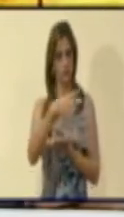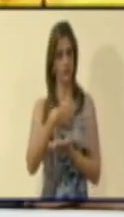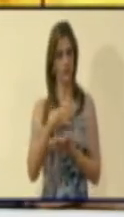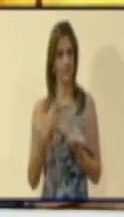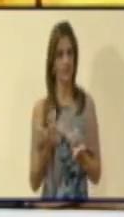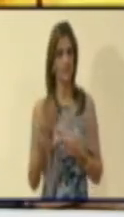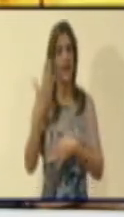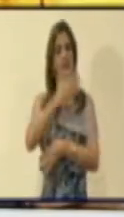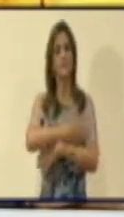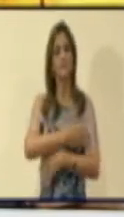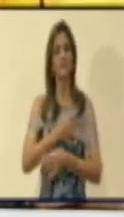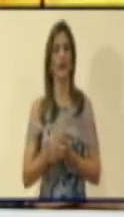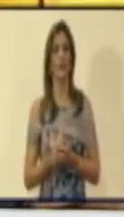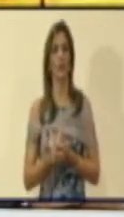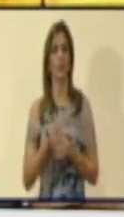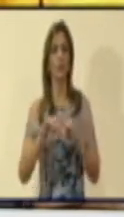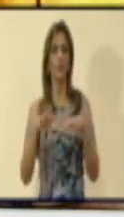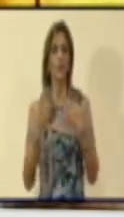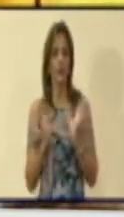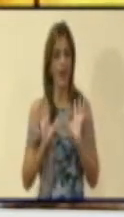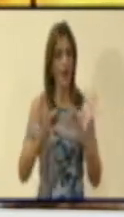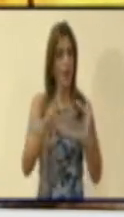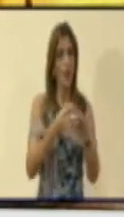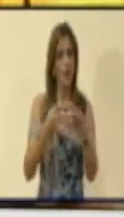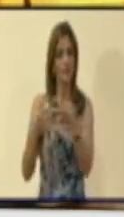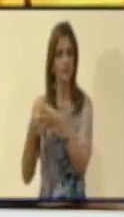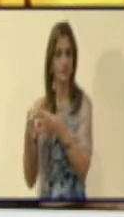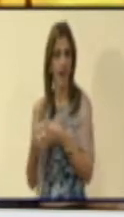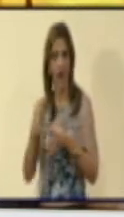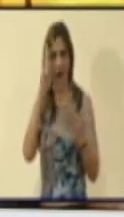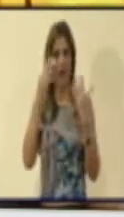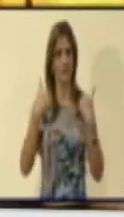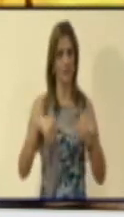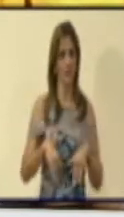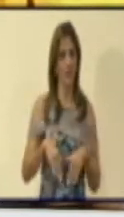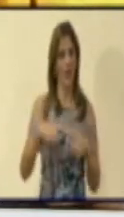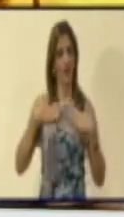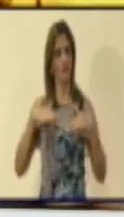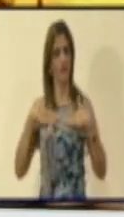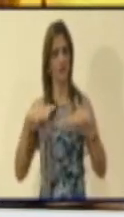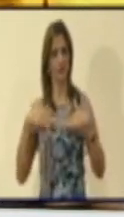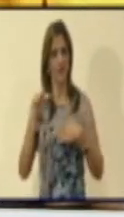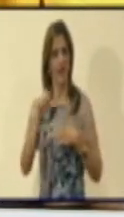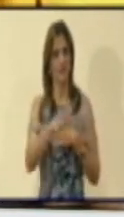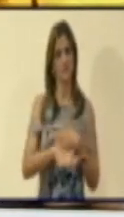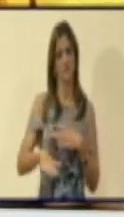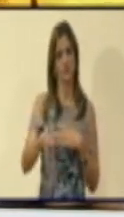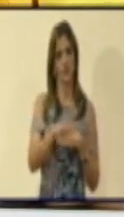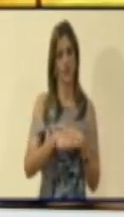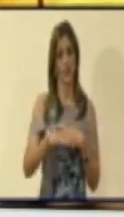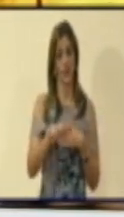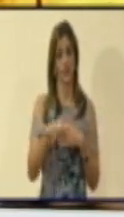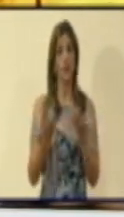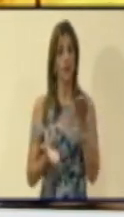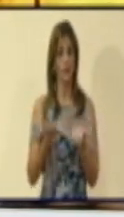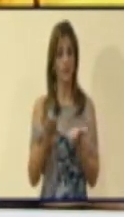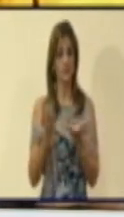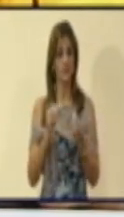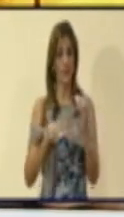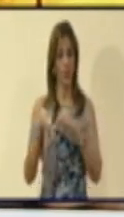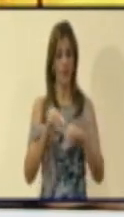supremo, que es el derecho de la colectividad a la salud pública, a la seguridad ciudadana, etc. En correspondencia con la situación actual y las